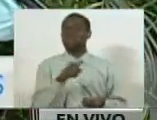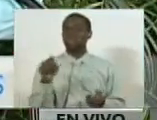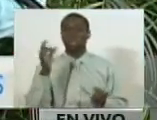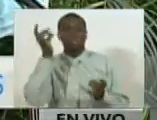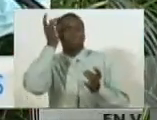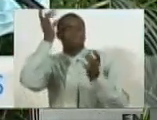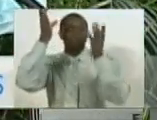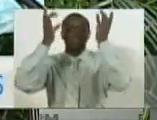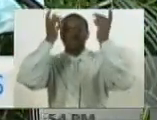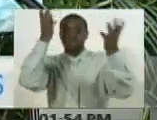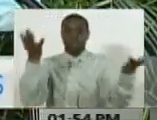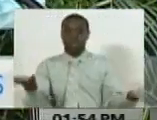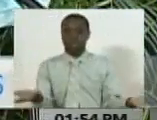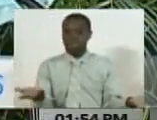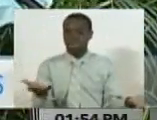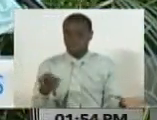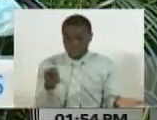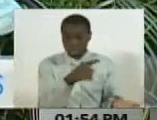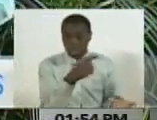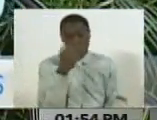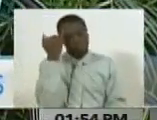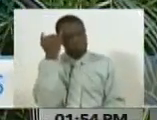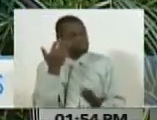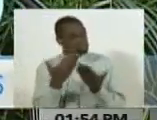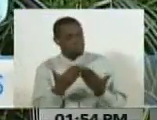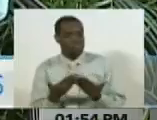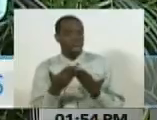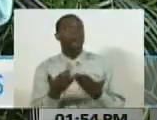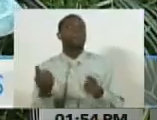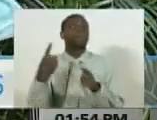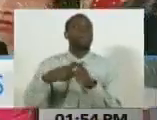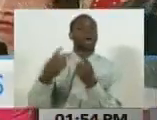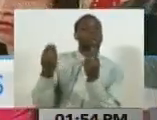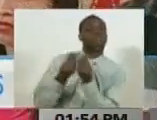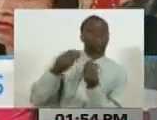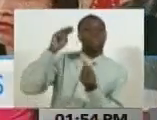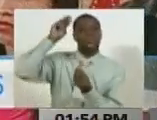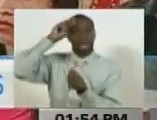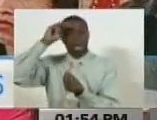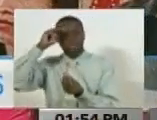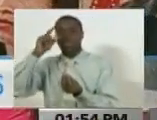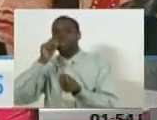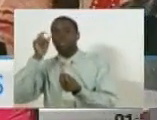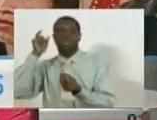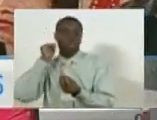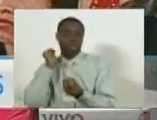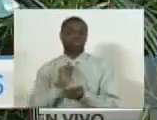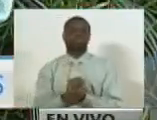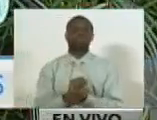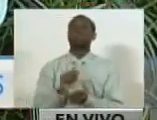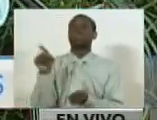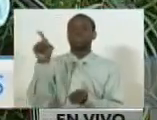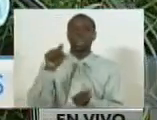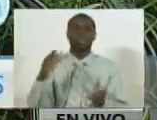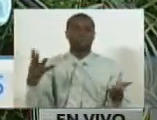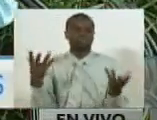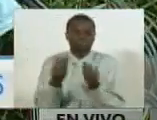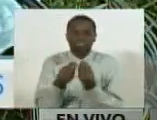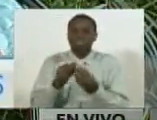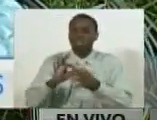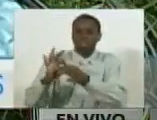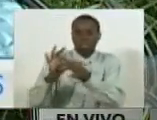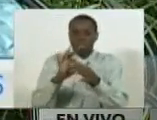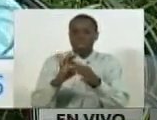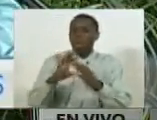creatividad, en compañía profunda con sus maestros y maestras, en una relación de confianza